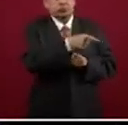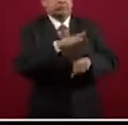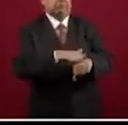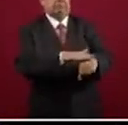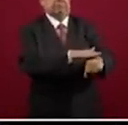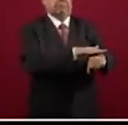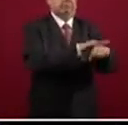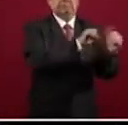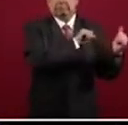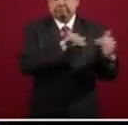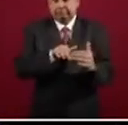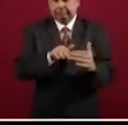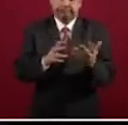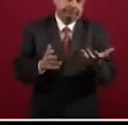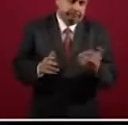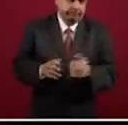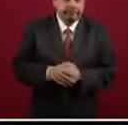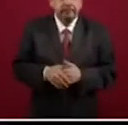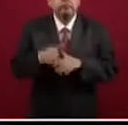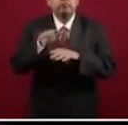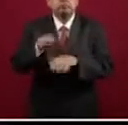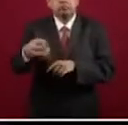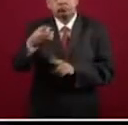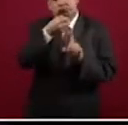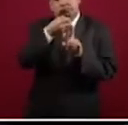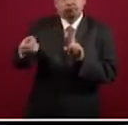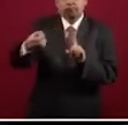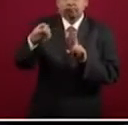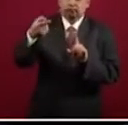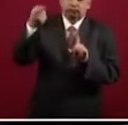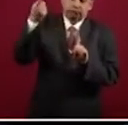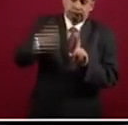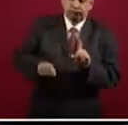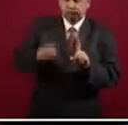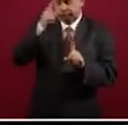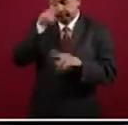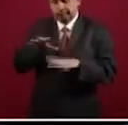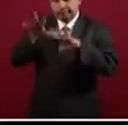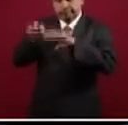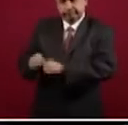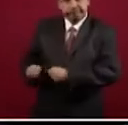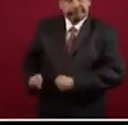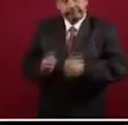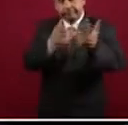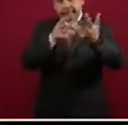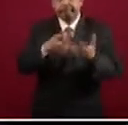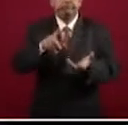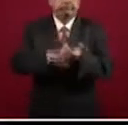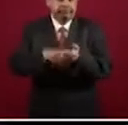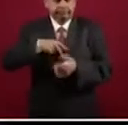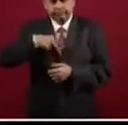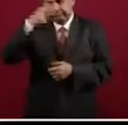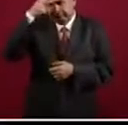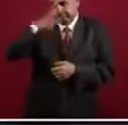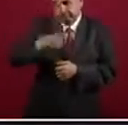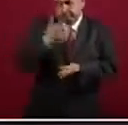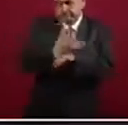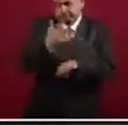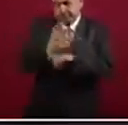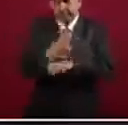extradición bueno hay un convenio de extradición méxico eeuu